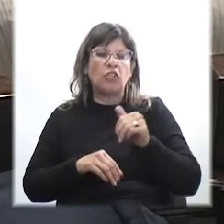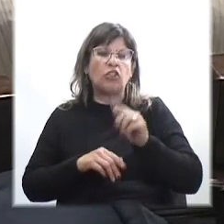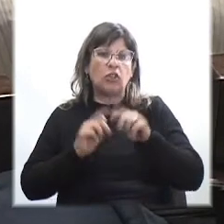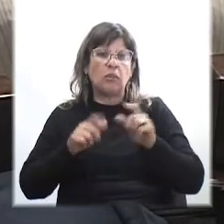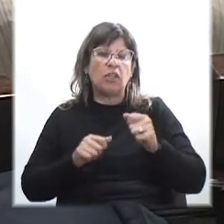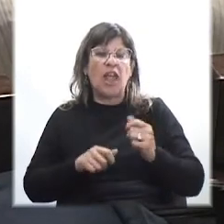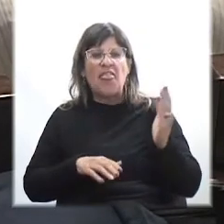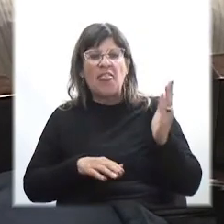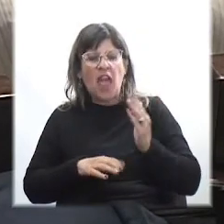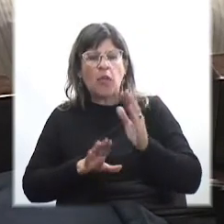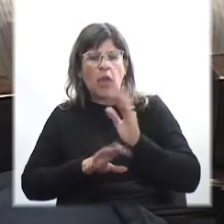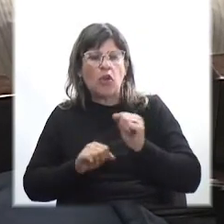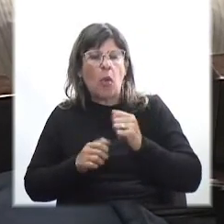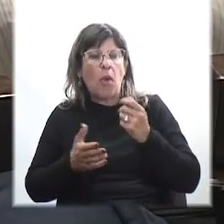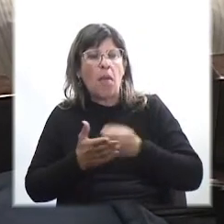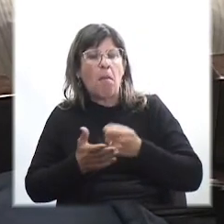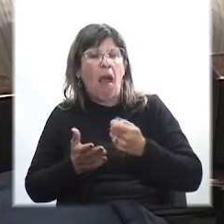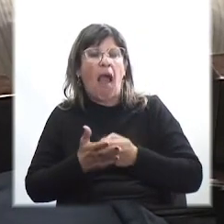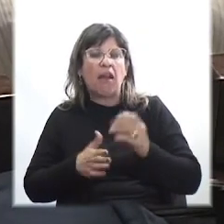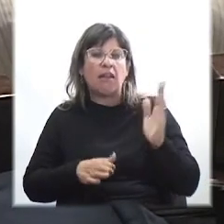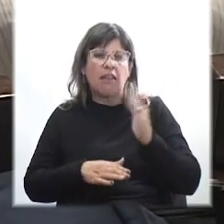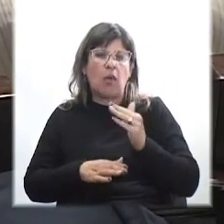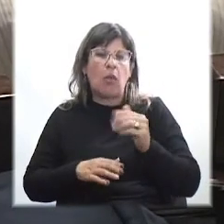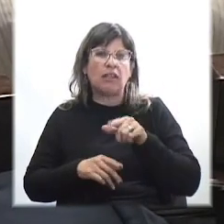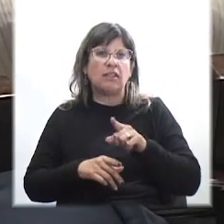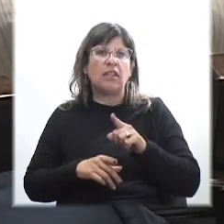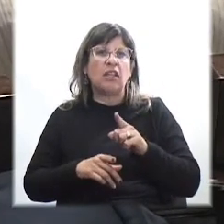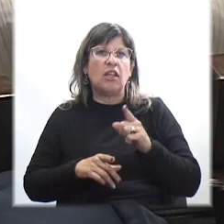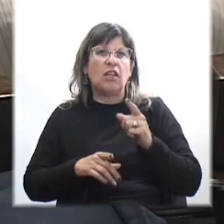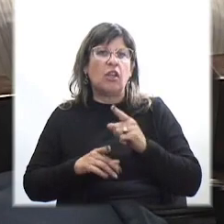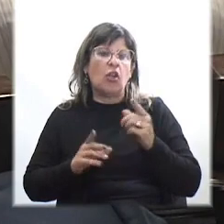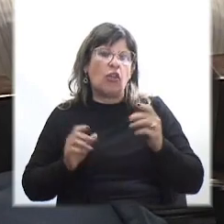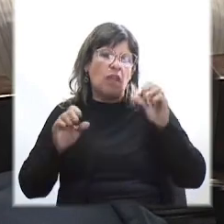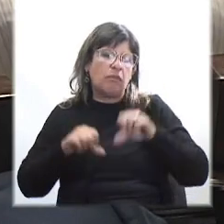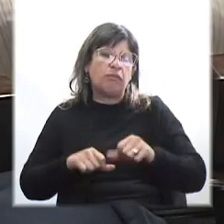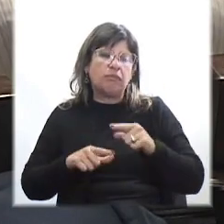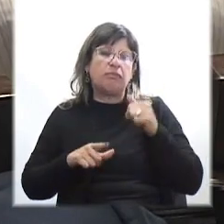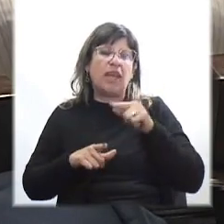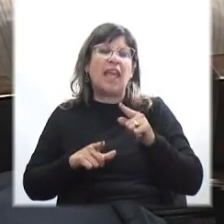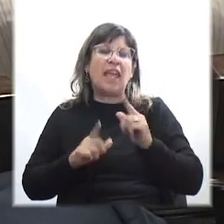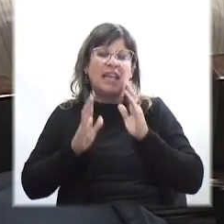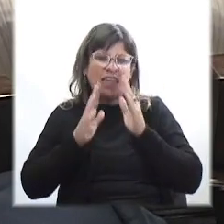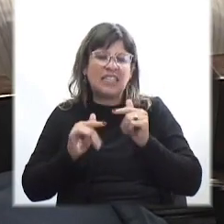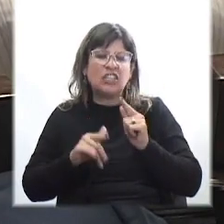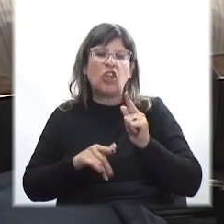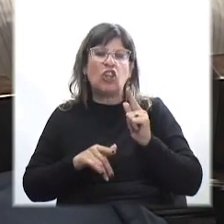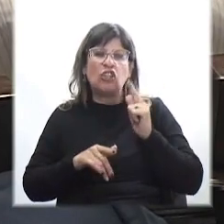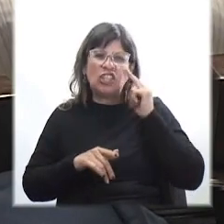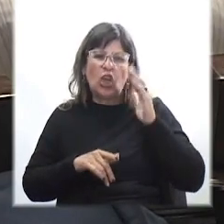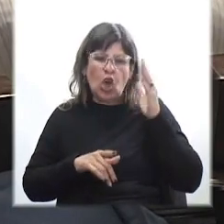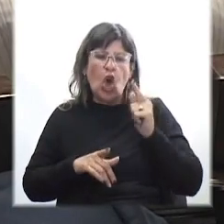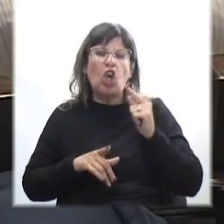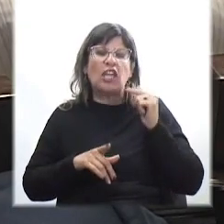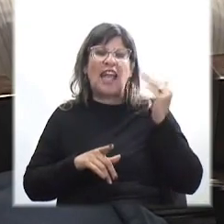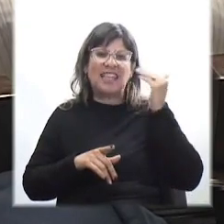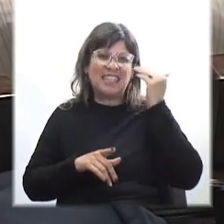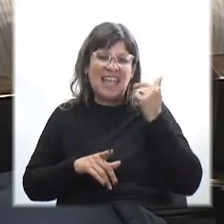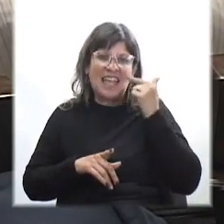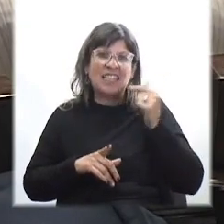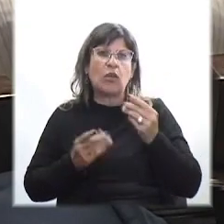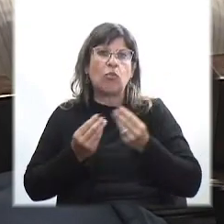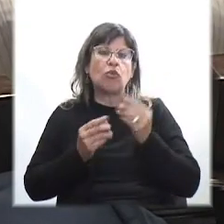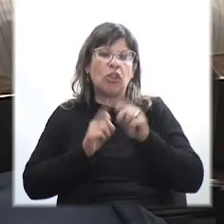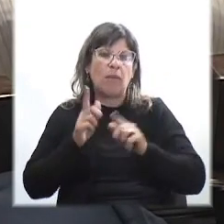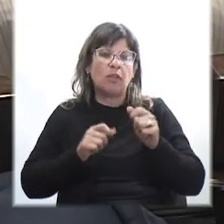están endeudadas y no pueden pagar sus deudas? ¿En donde hay un déficit enorme en atención psicológica y psiquiátrica? Donde muchas personas tienen